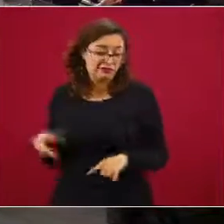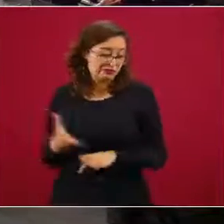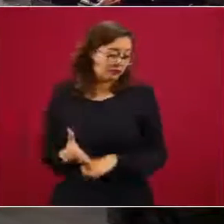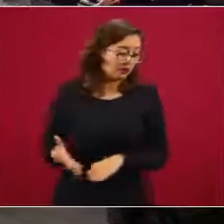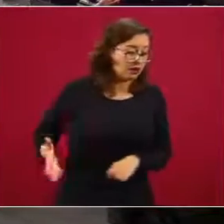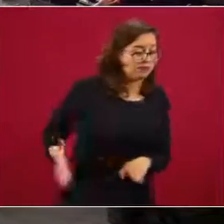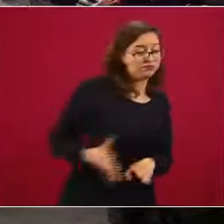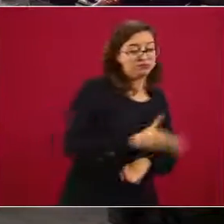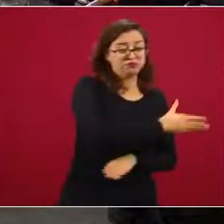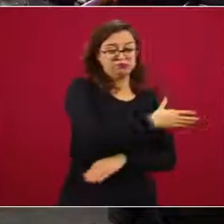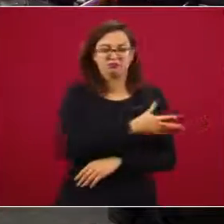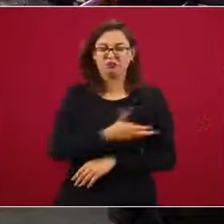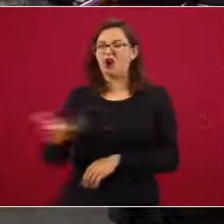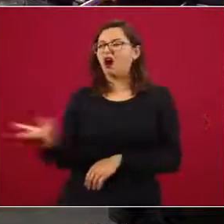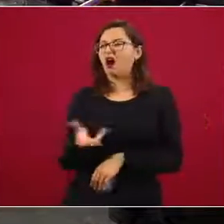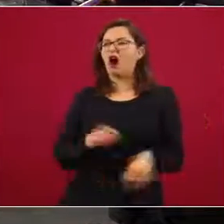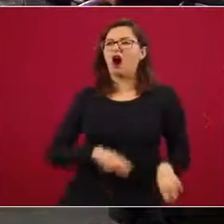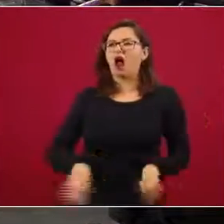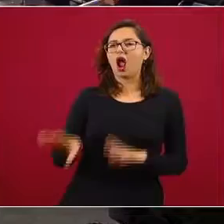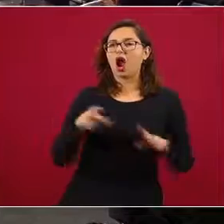echado a perder,